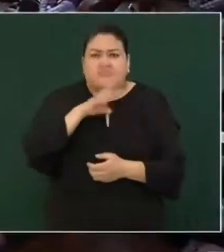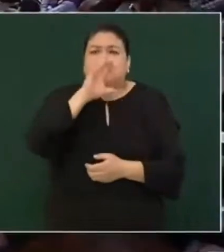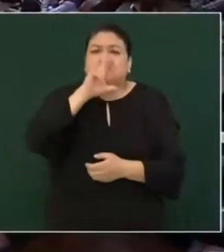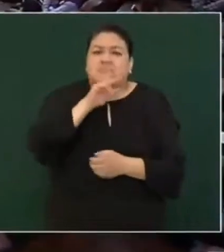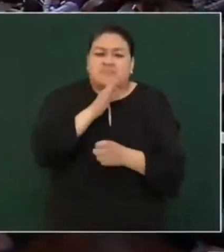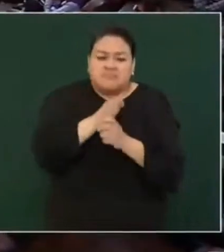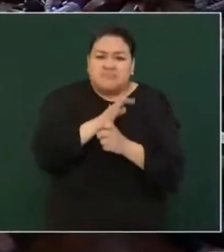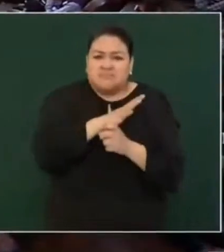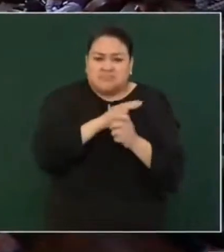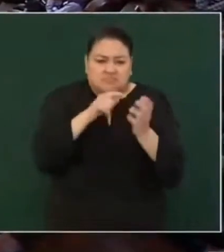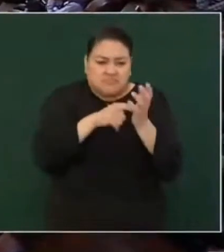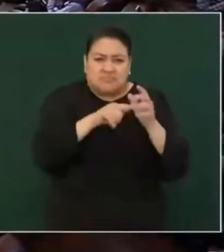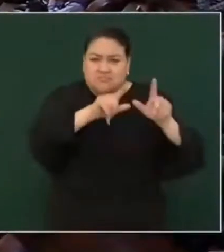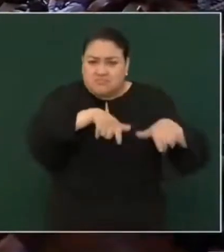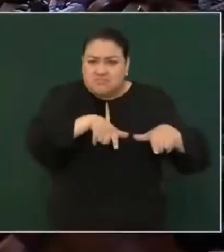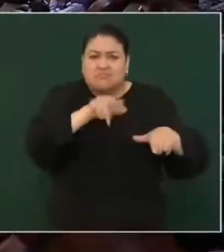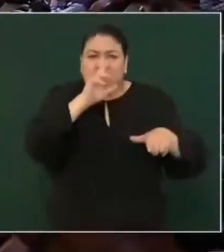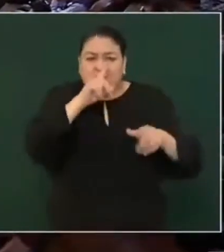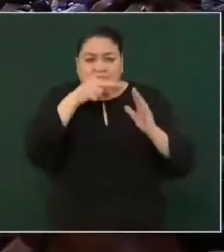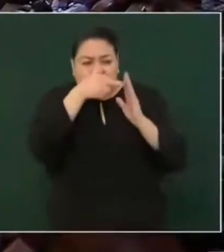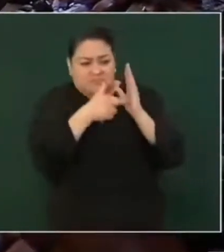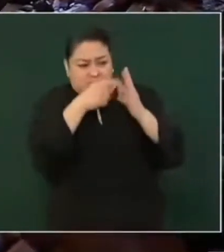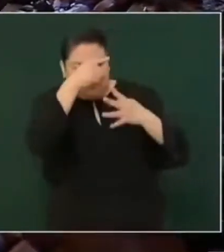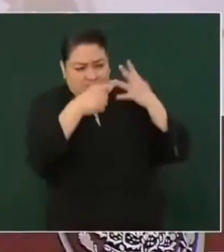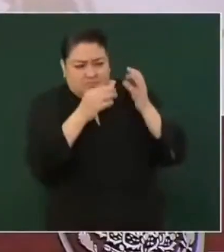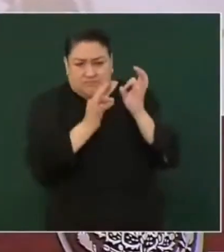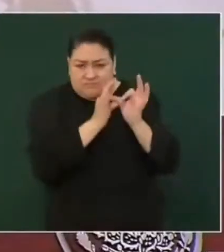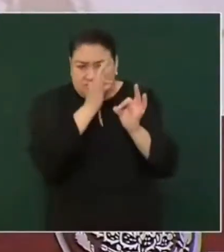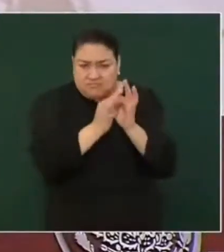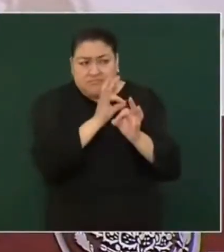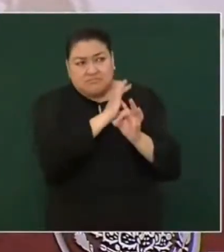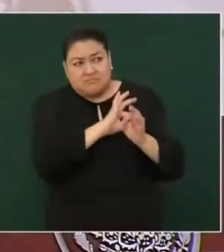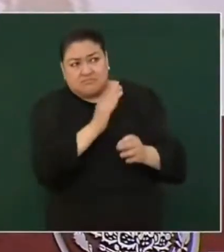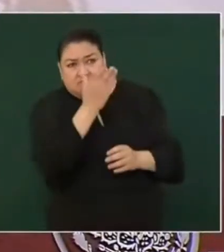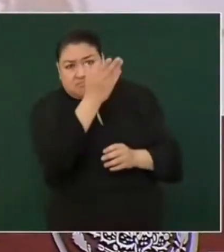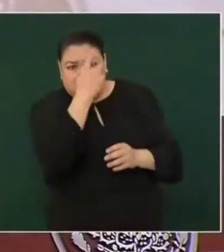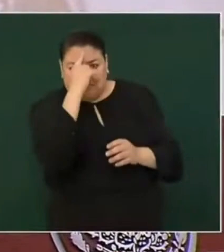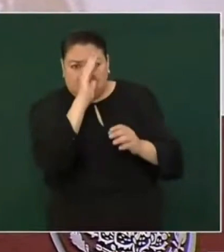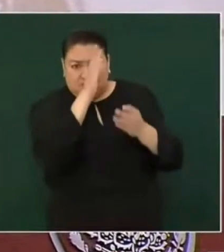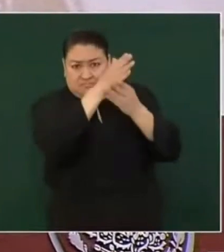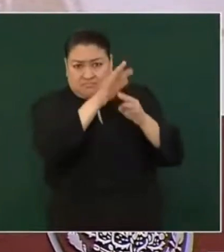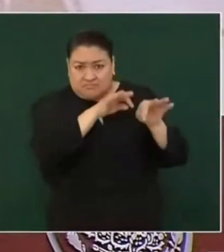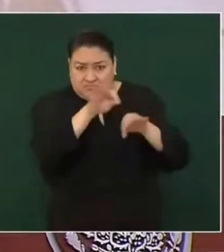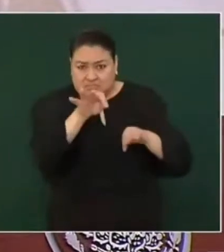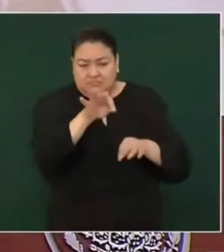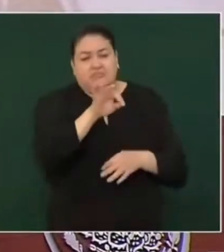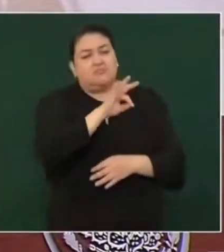esta posibilidad, hay que